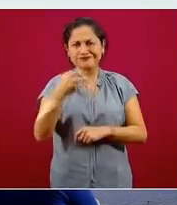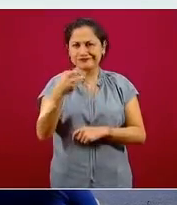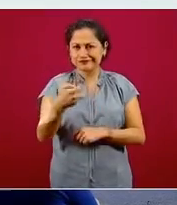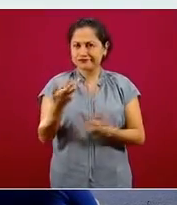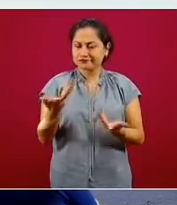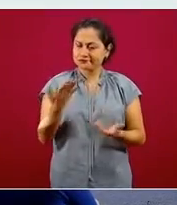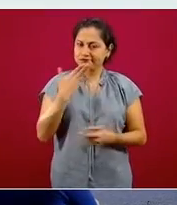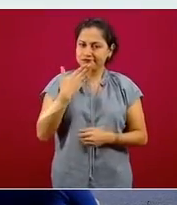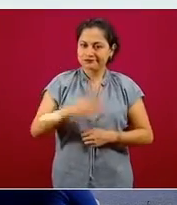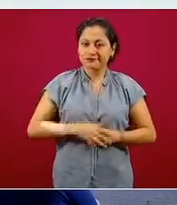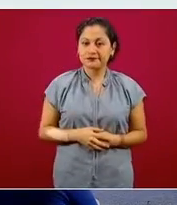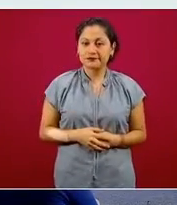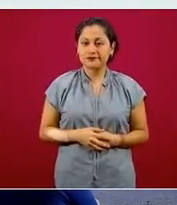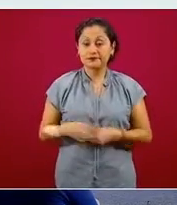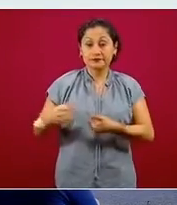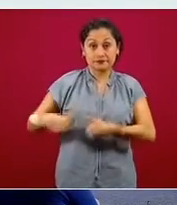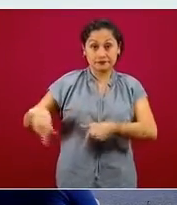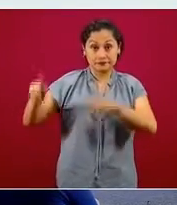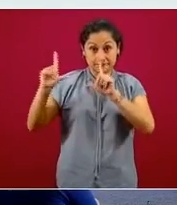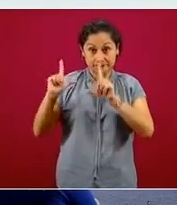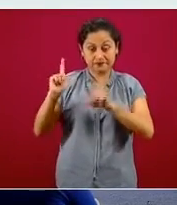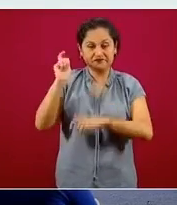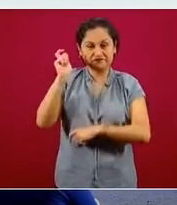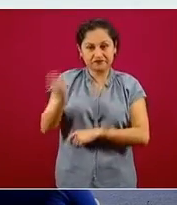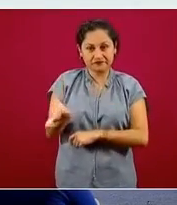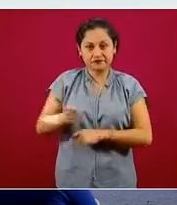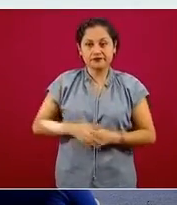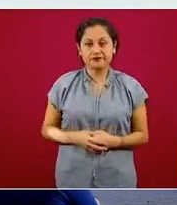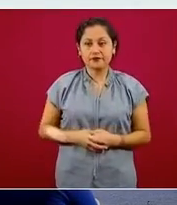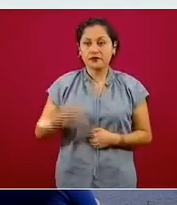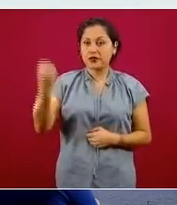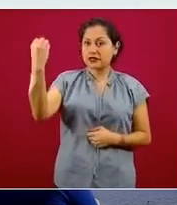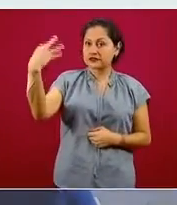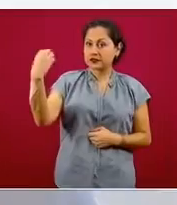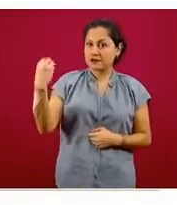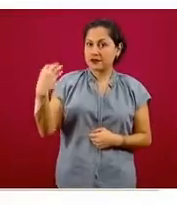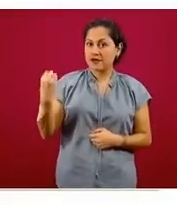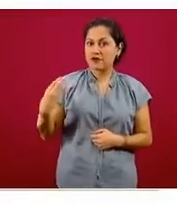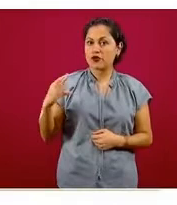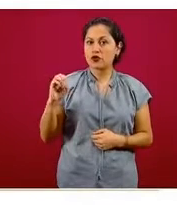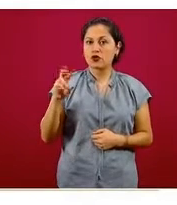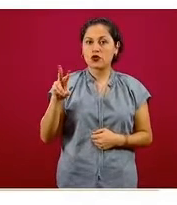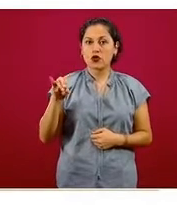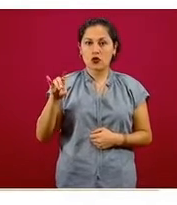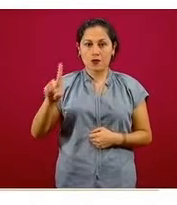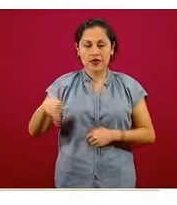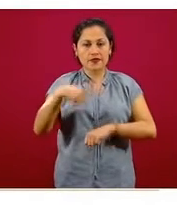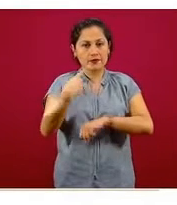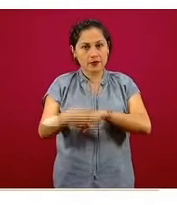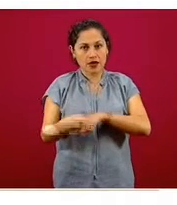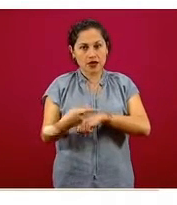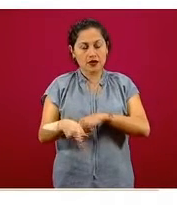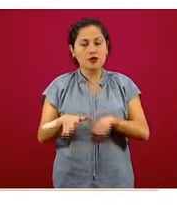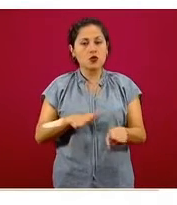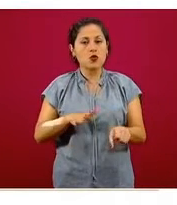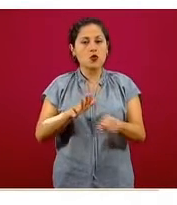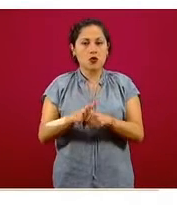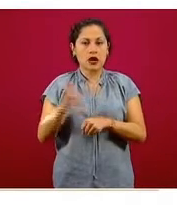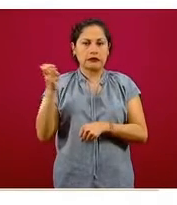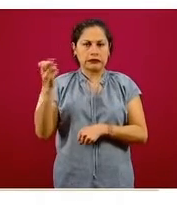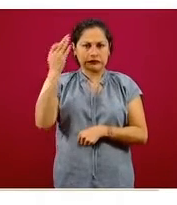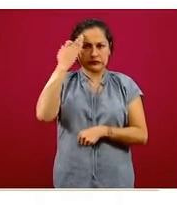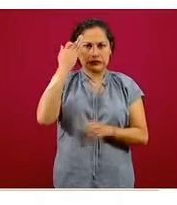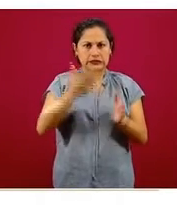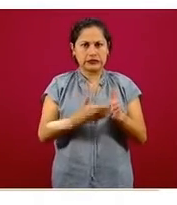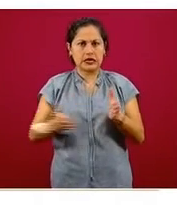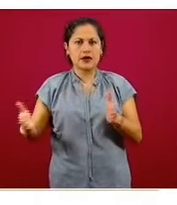siguiente diapositiva. Precisamente es el semáforo de riesgo COVID que caracteriza a la nueva normalidad, a